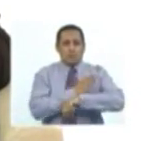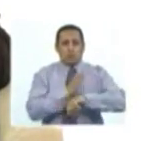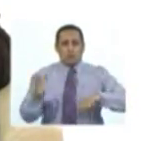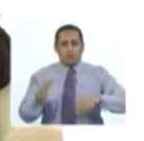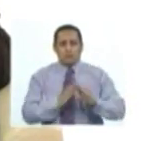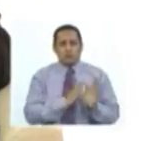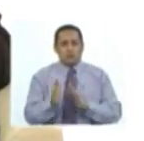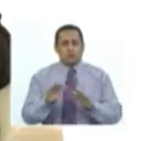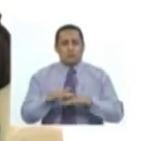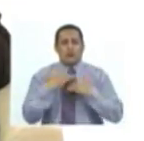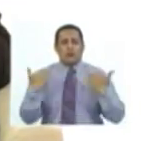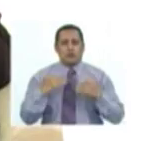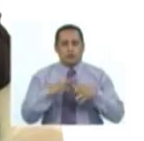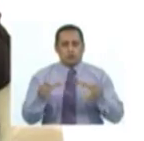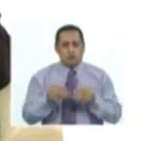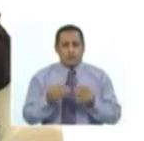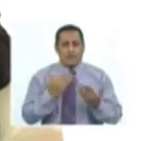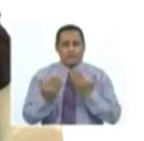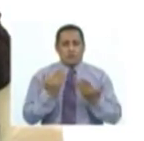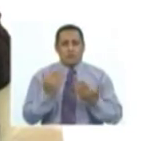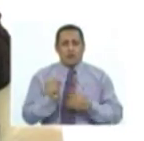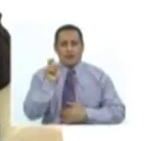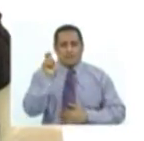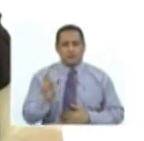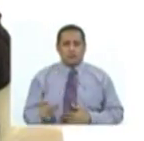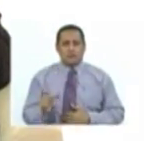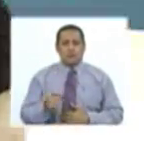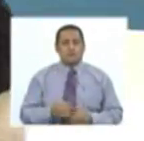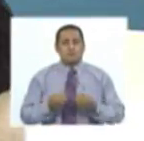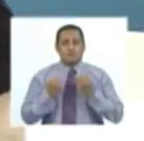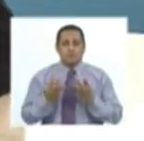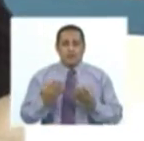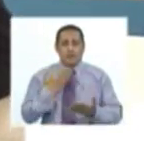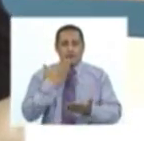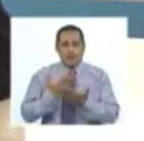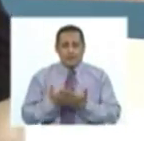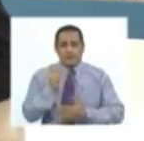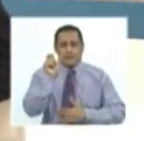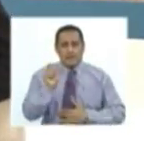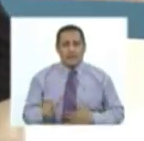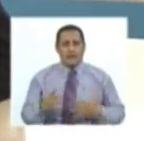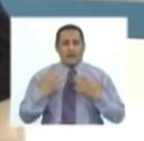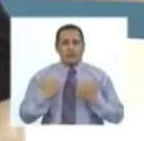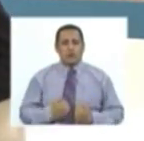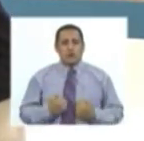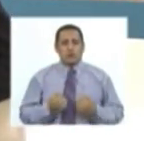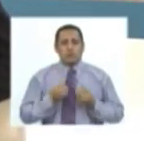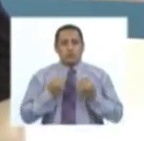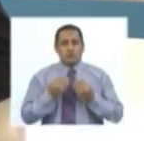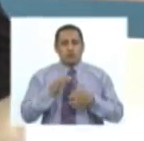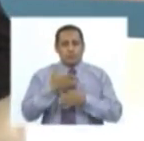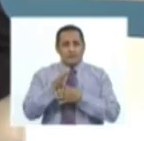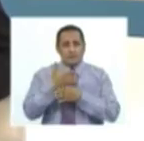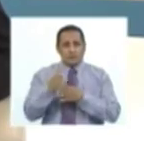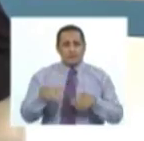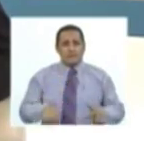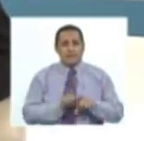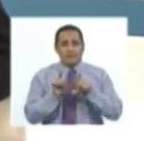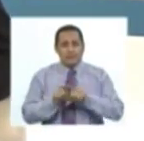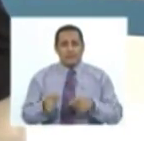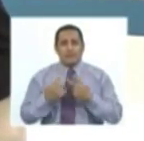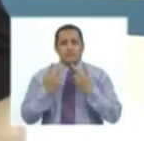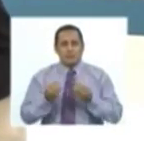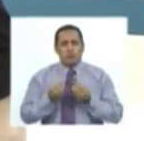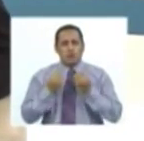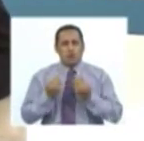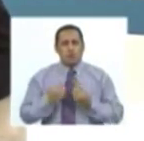proceso termine lesionando de esta manera al ciudadano. Muy bien, agradecemos mucho al doctor Priori por su participación. Hemos visto cómo